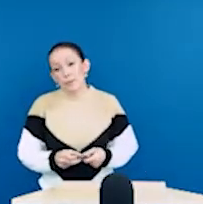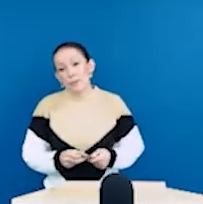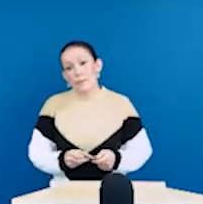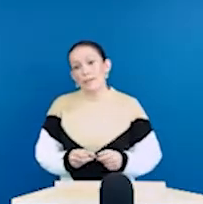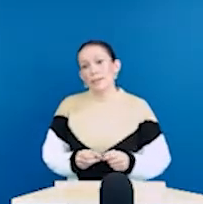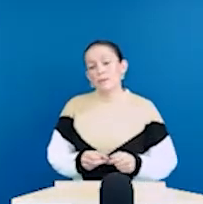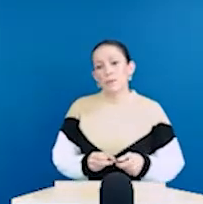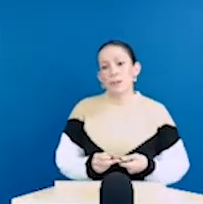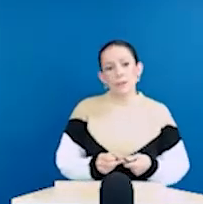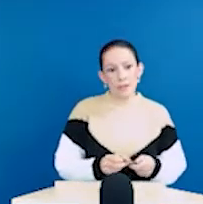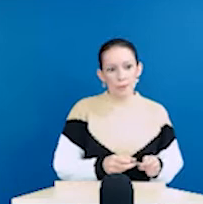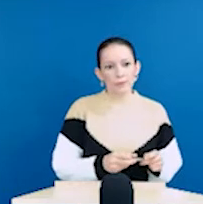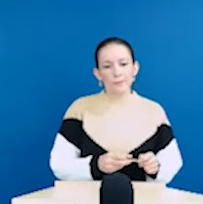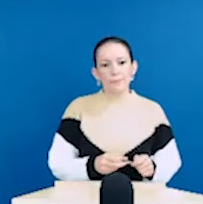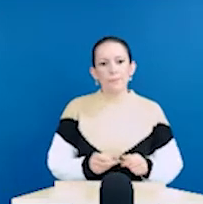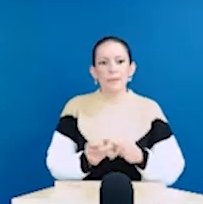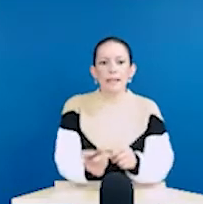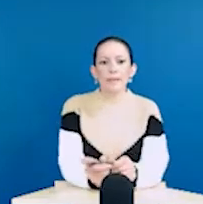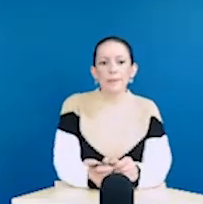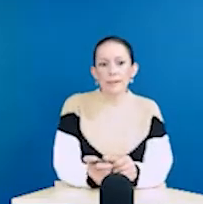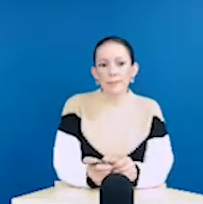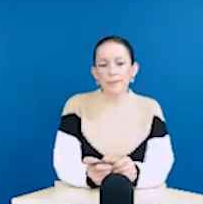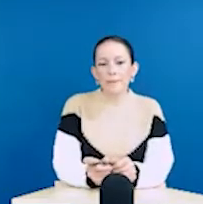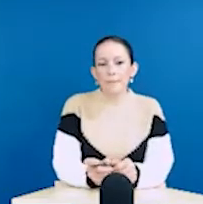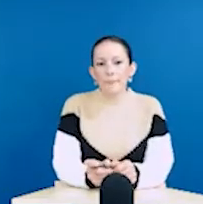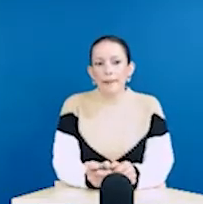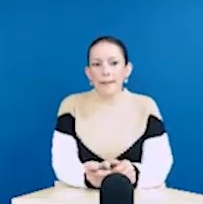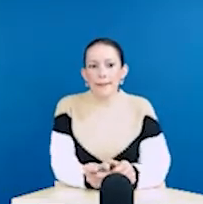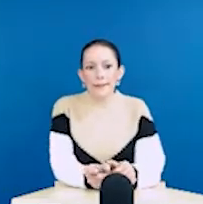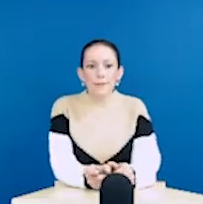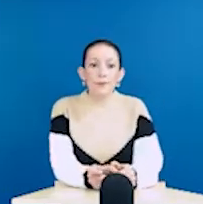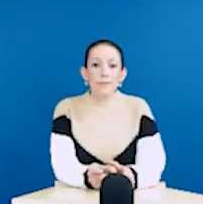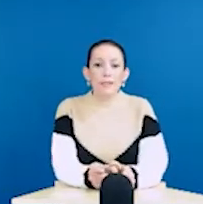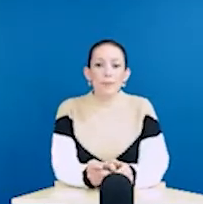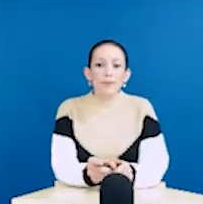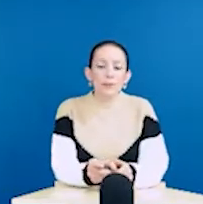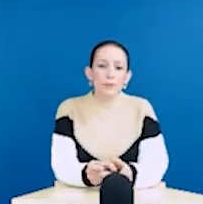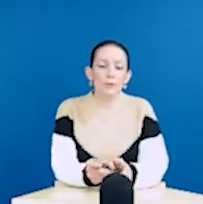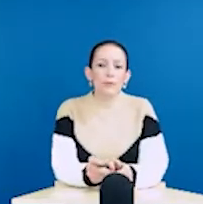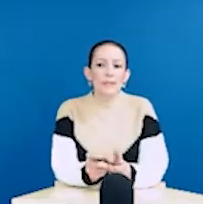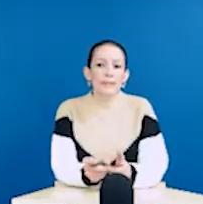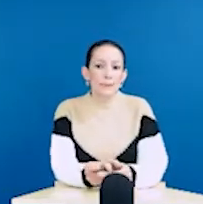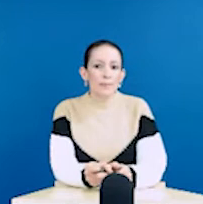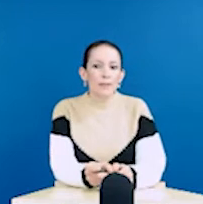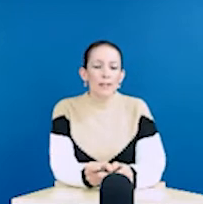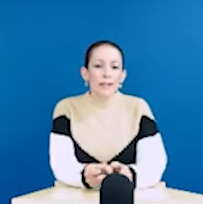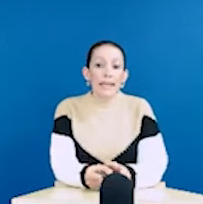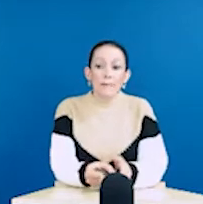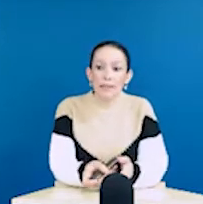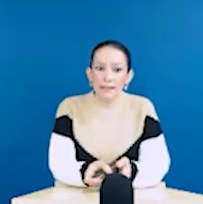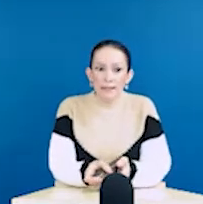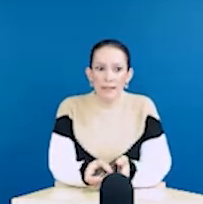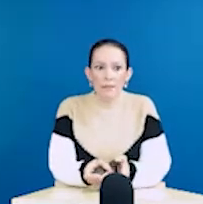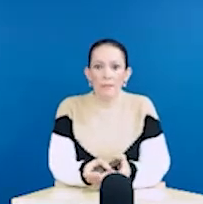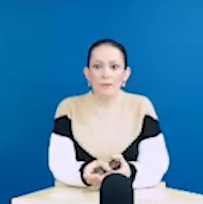y desafortunadamente destruye los tejidos. La quimioterapia son medicamentos que nosotros utilizamos